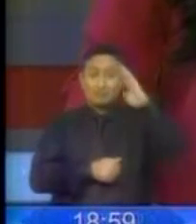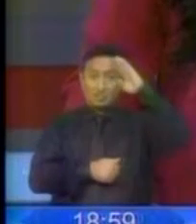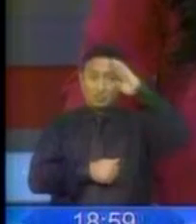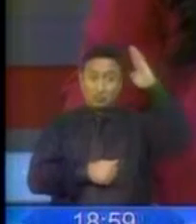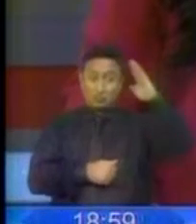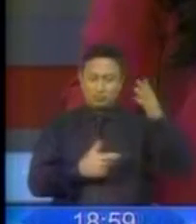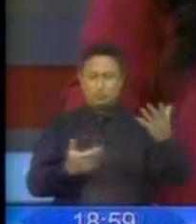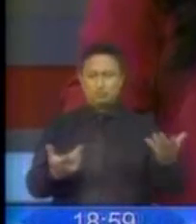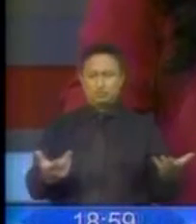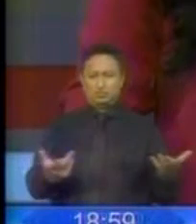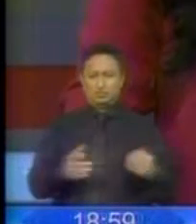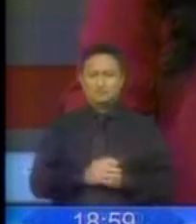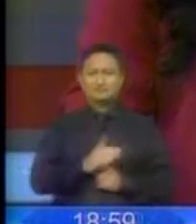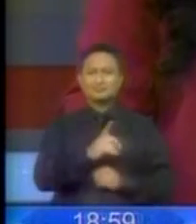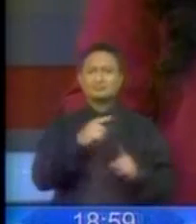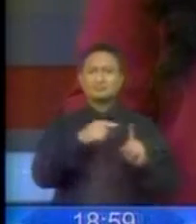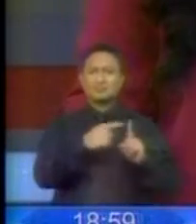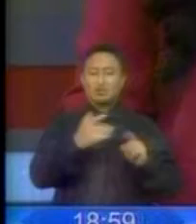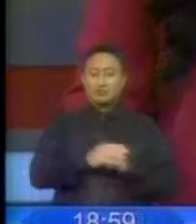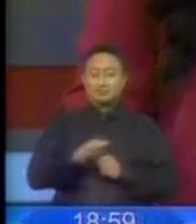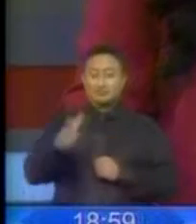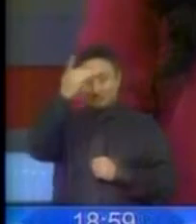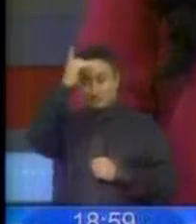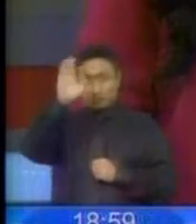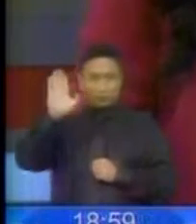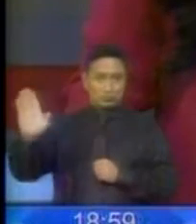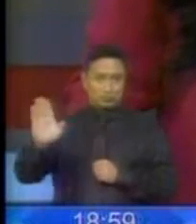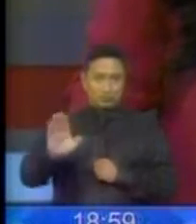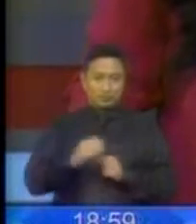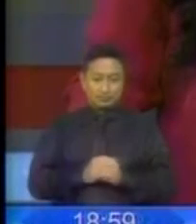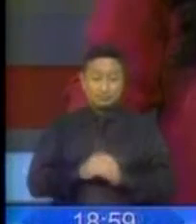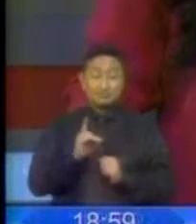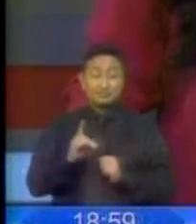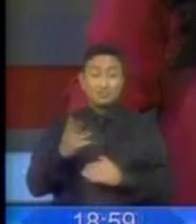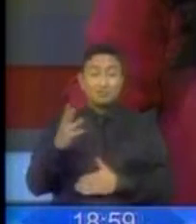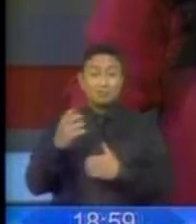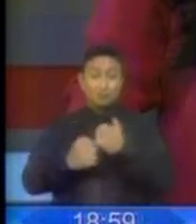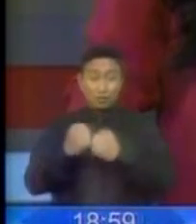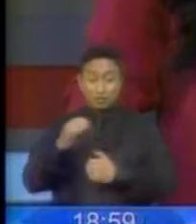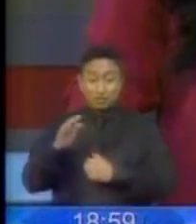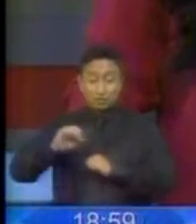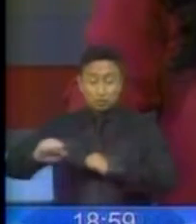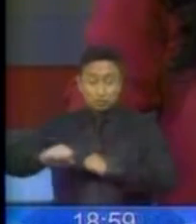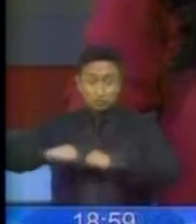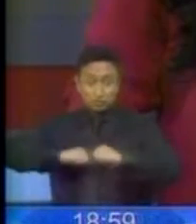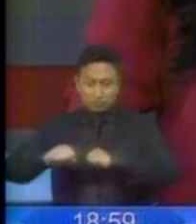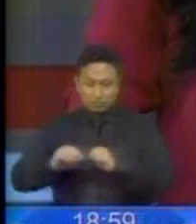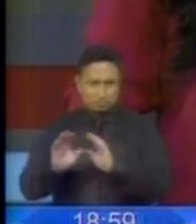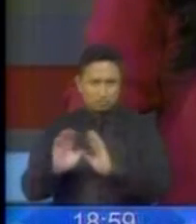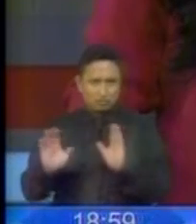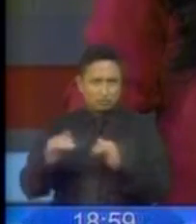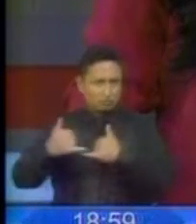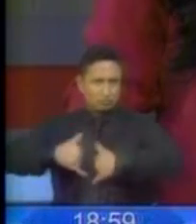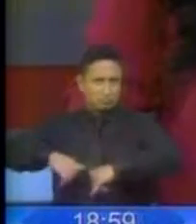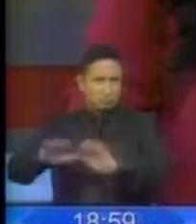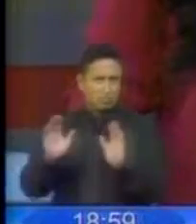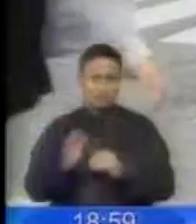Paula Romo expresó que son decisiones personales que no deben afectar las actividades de los organismos que